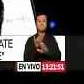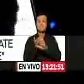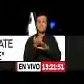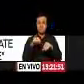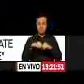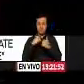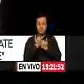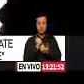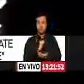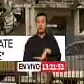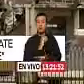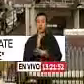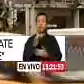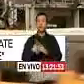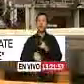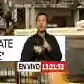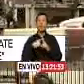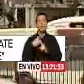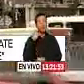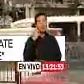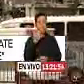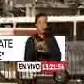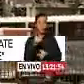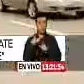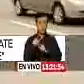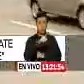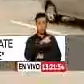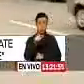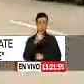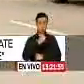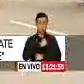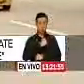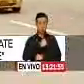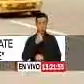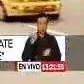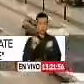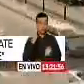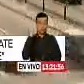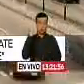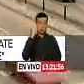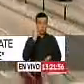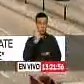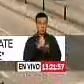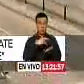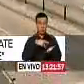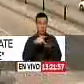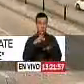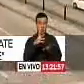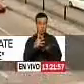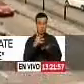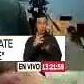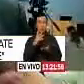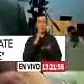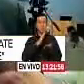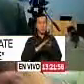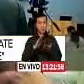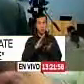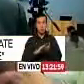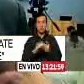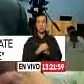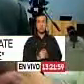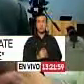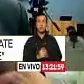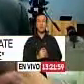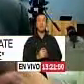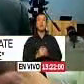el asambleísta, también se plantea que los propietarios de vehículos que no han podido cancelar este impuesto sean condonados. Que se haga